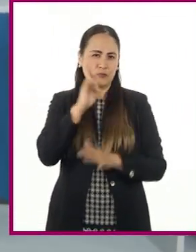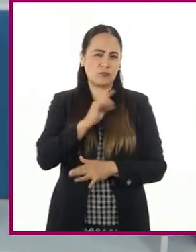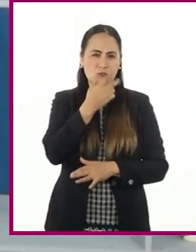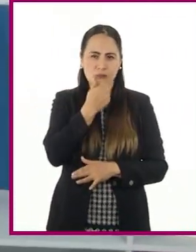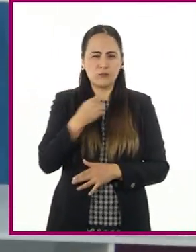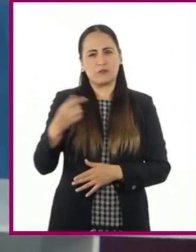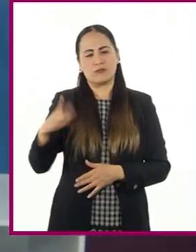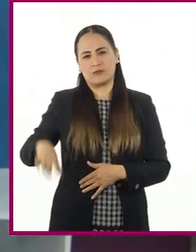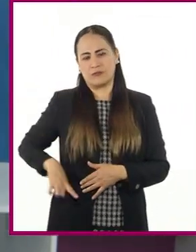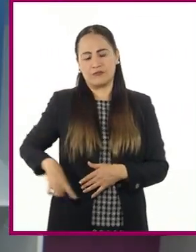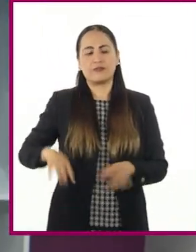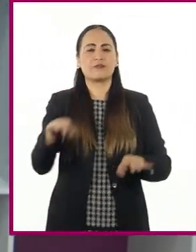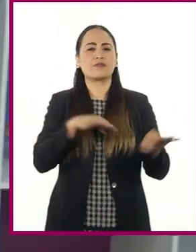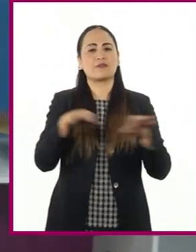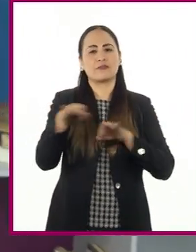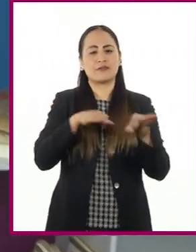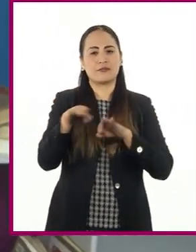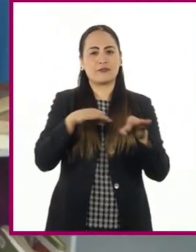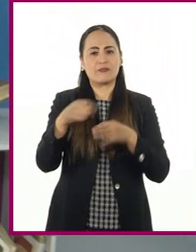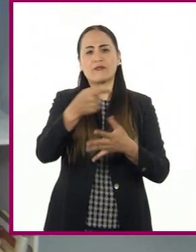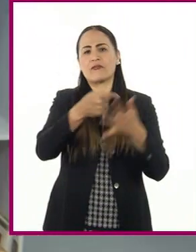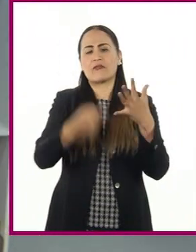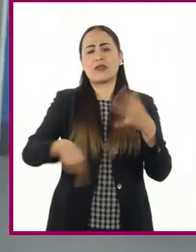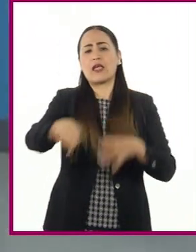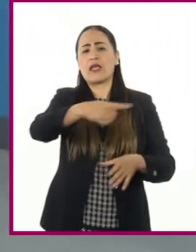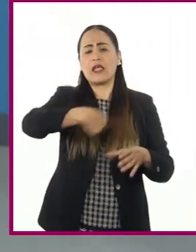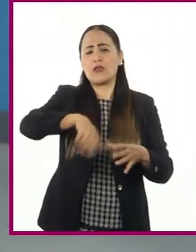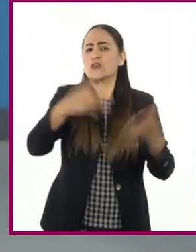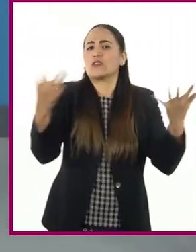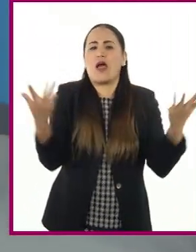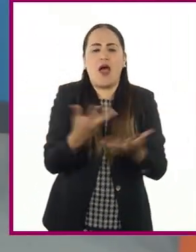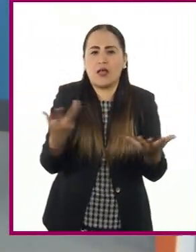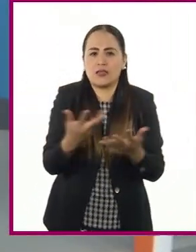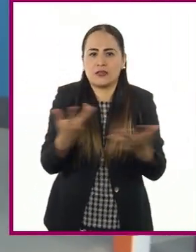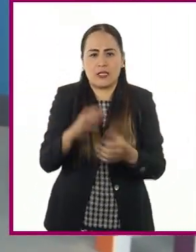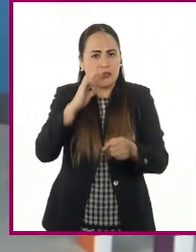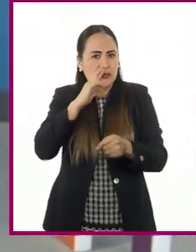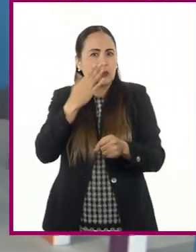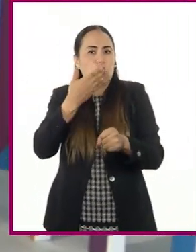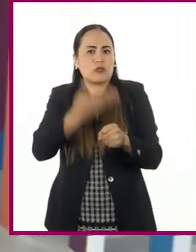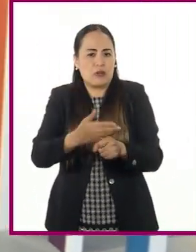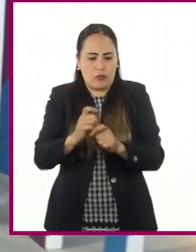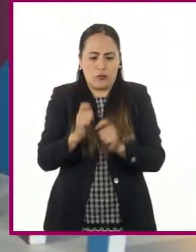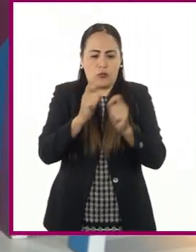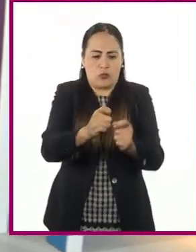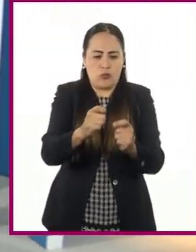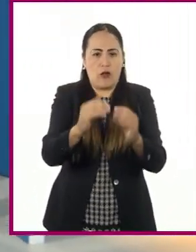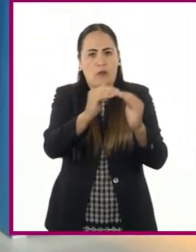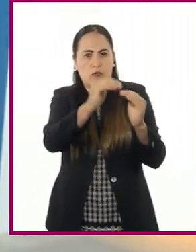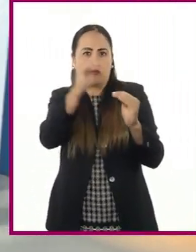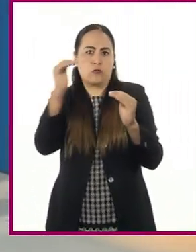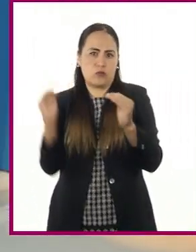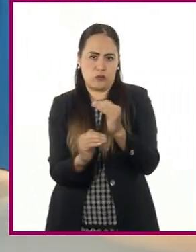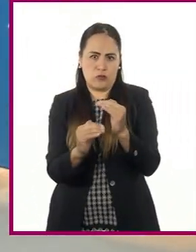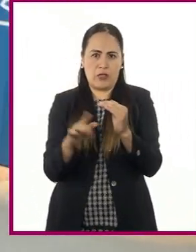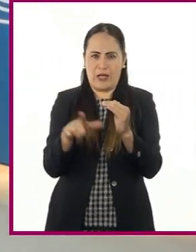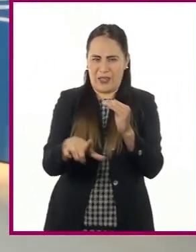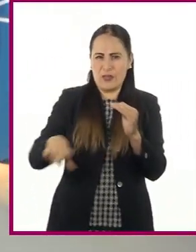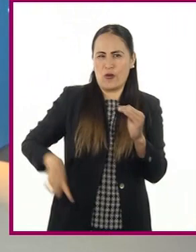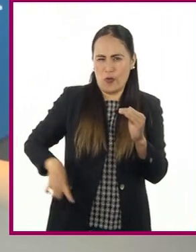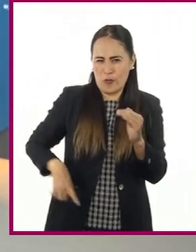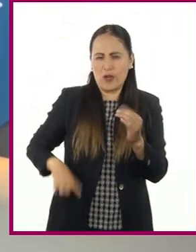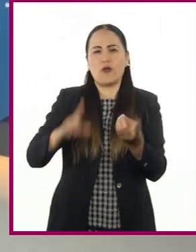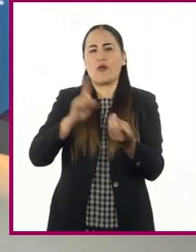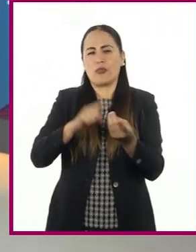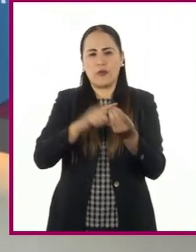servidores públicos son personas que desempeñan una labor, cargo o comisión subordinada al Estado en